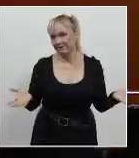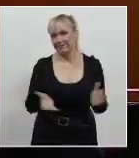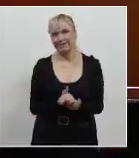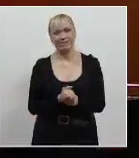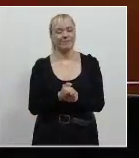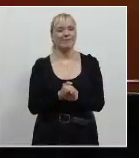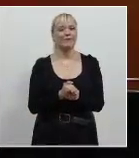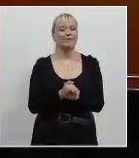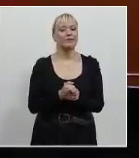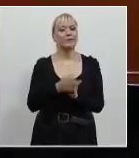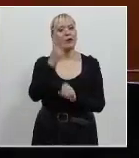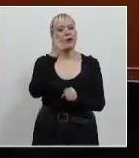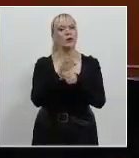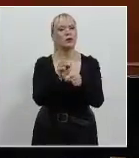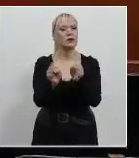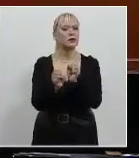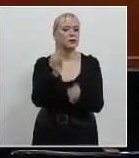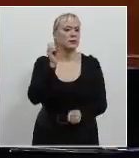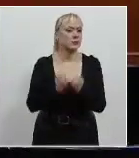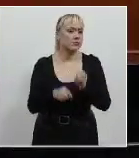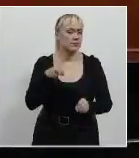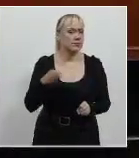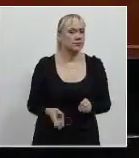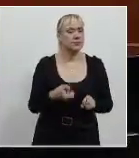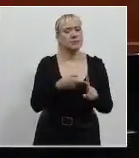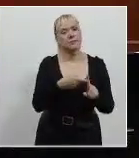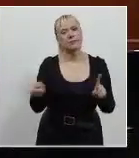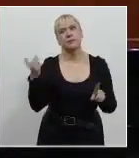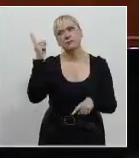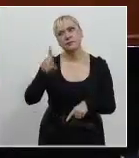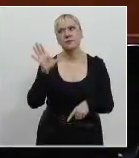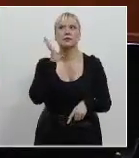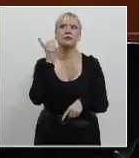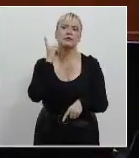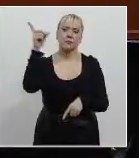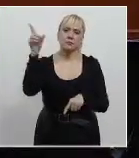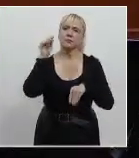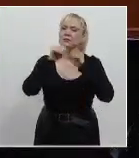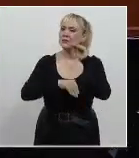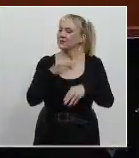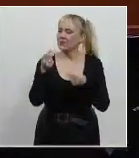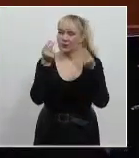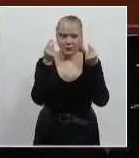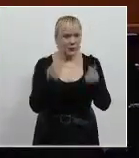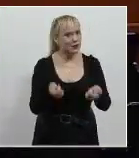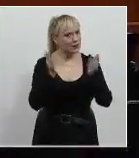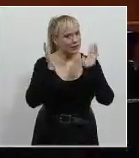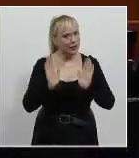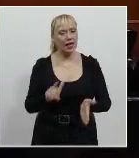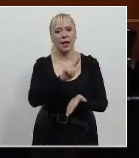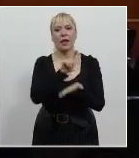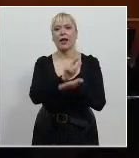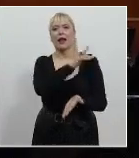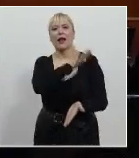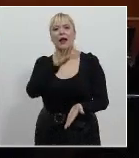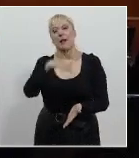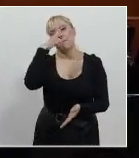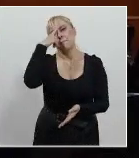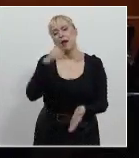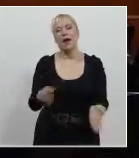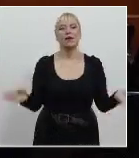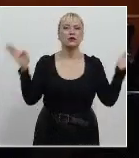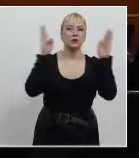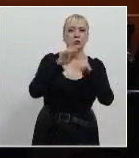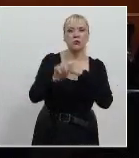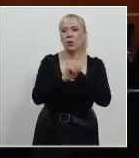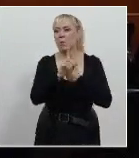Esta semana, la segunda sala de la Corte ordenó al Congreso de la Unión expedir a la brevedad la Ley General de Mecanismos Alternativos de Solución